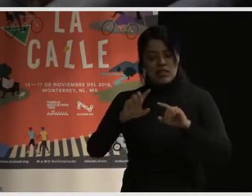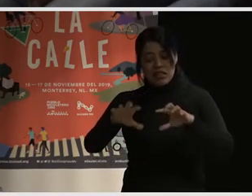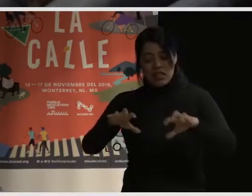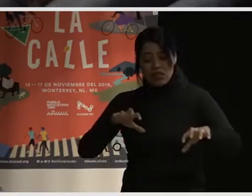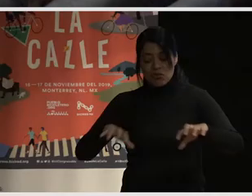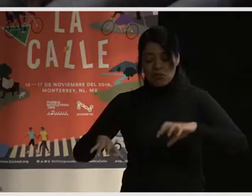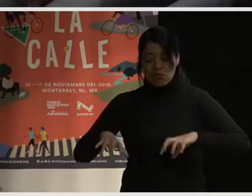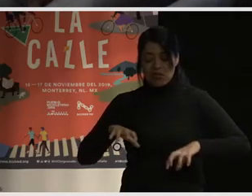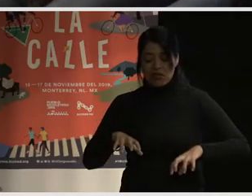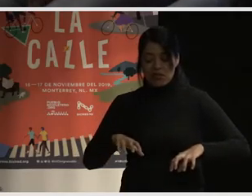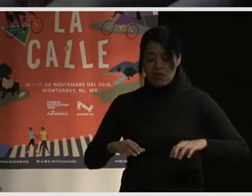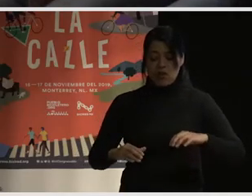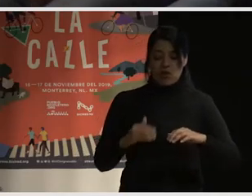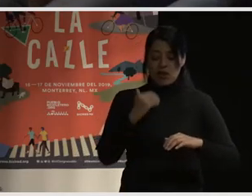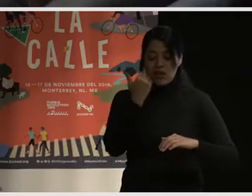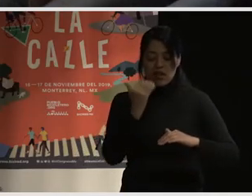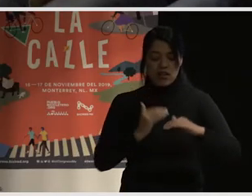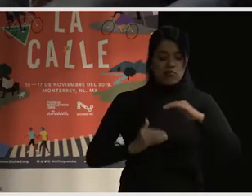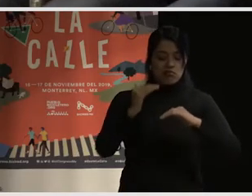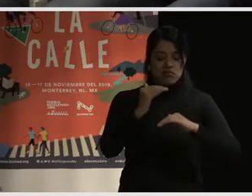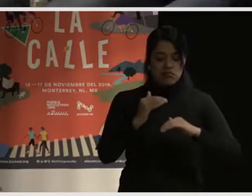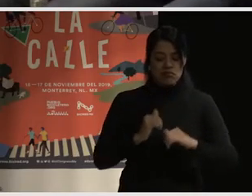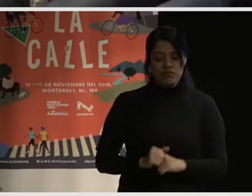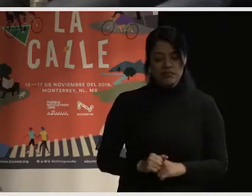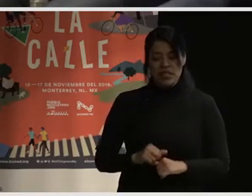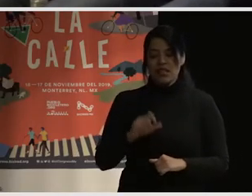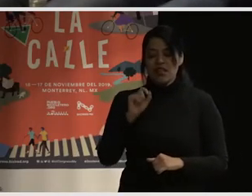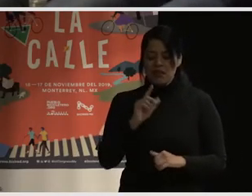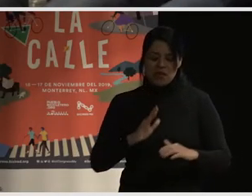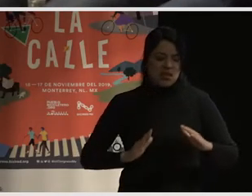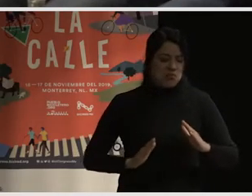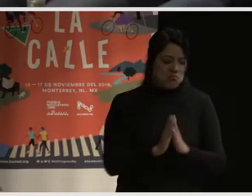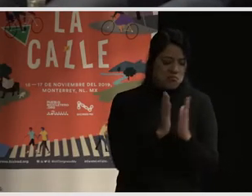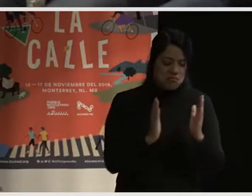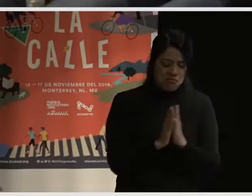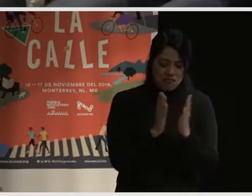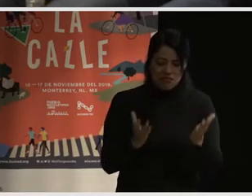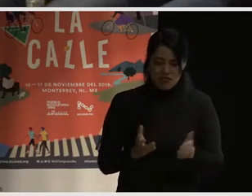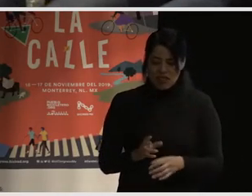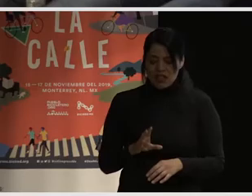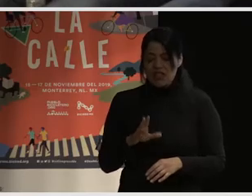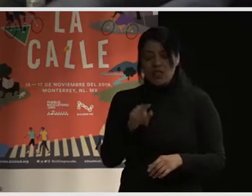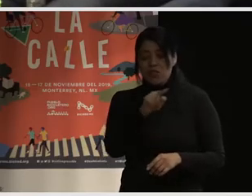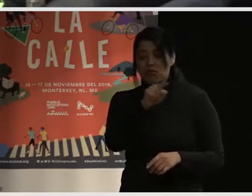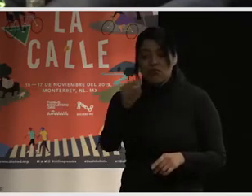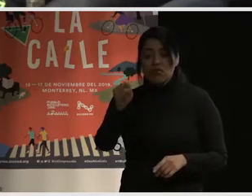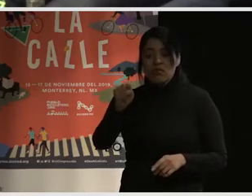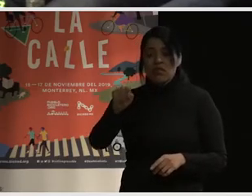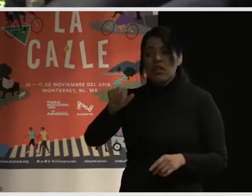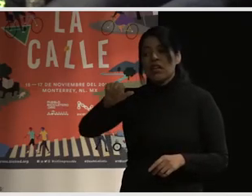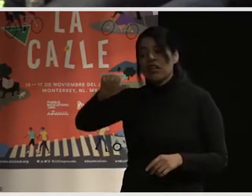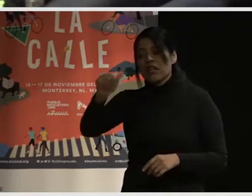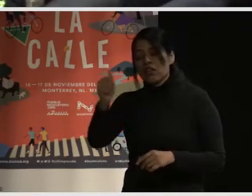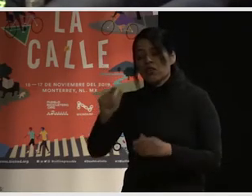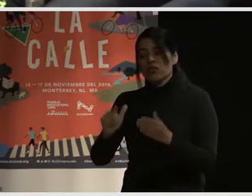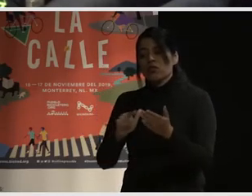hasta en las colonias en tu calle hay una competencia no sé cómo se ha dado ese